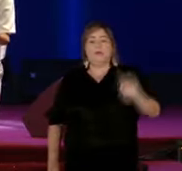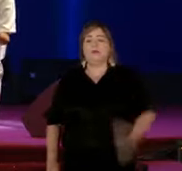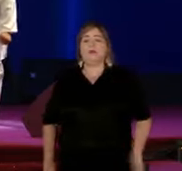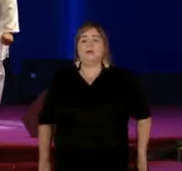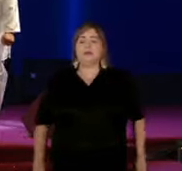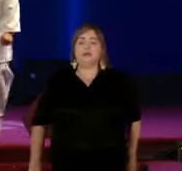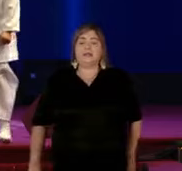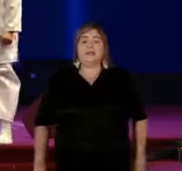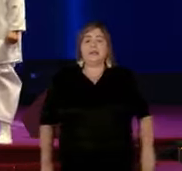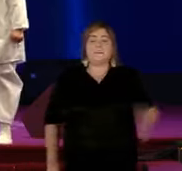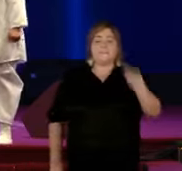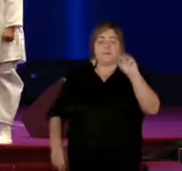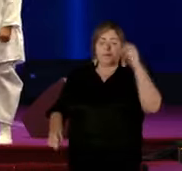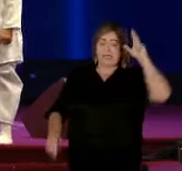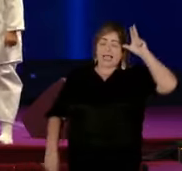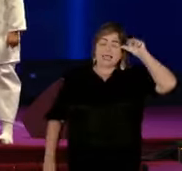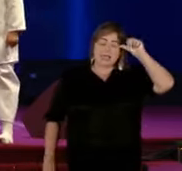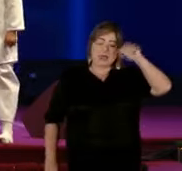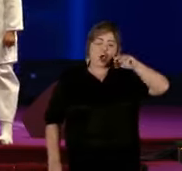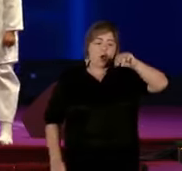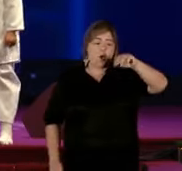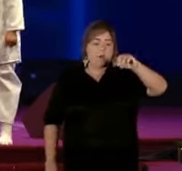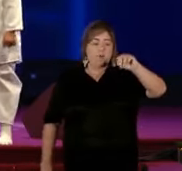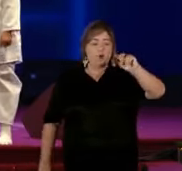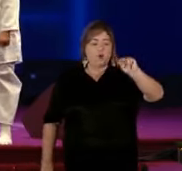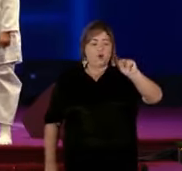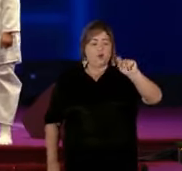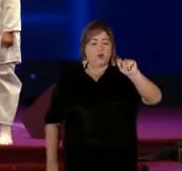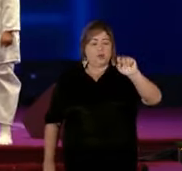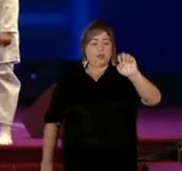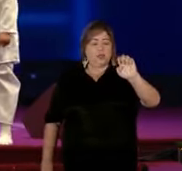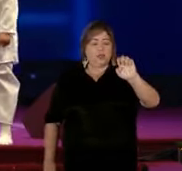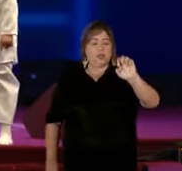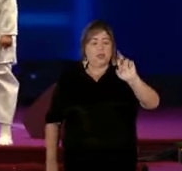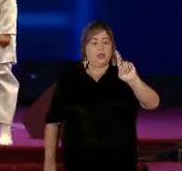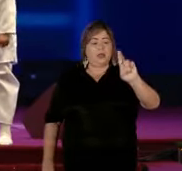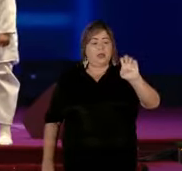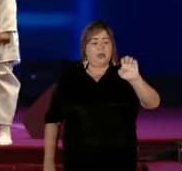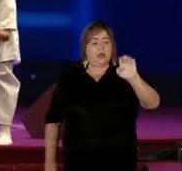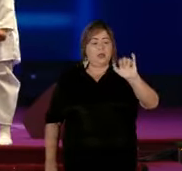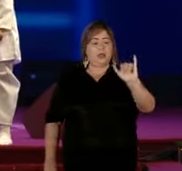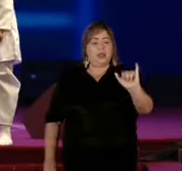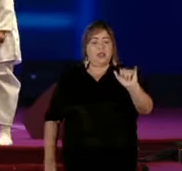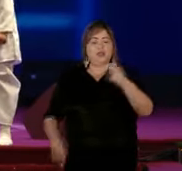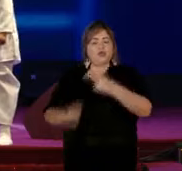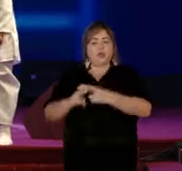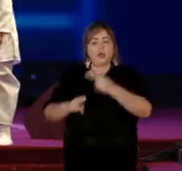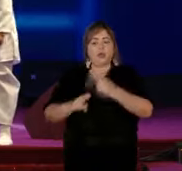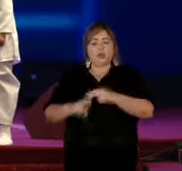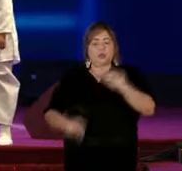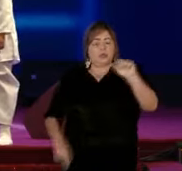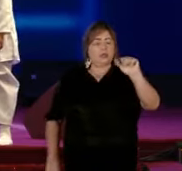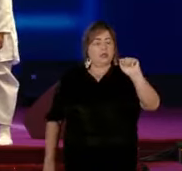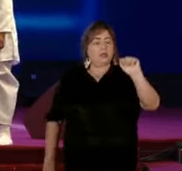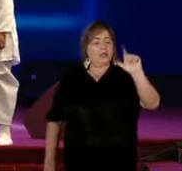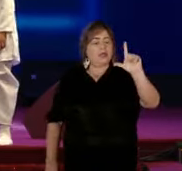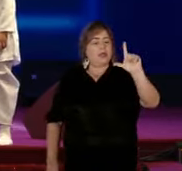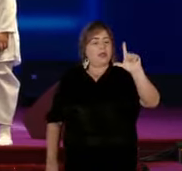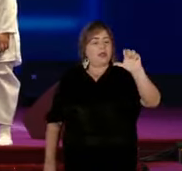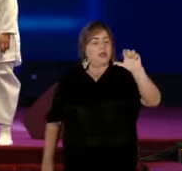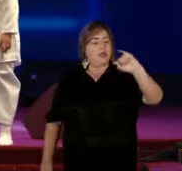De Monterrey, ¿verdad? De Monterrey. ¿Cuál es tu nombre completo? Alejandro Maldonado